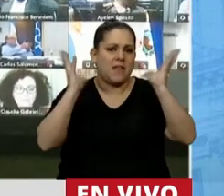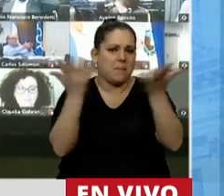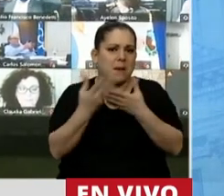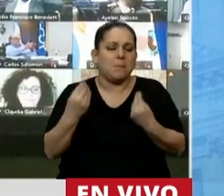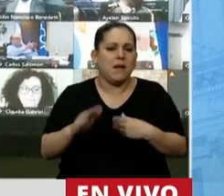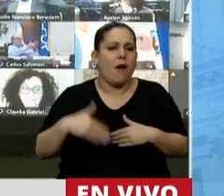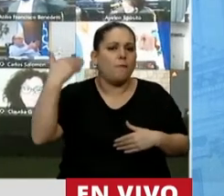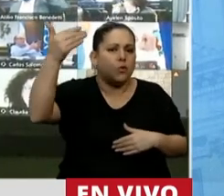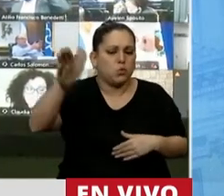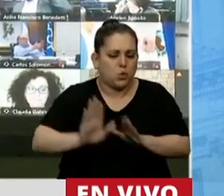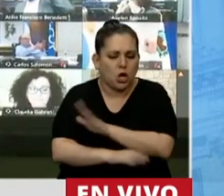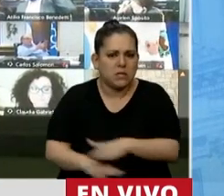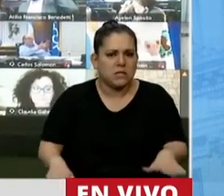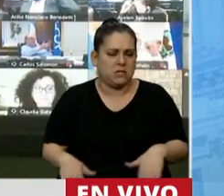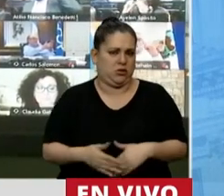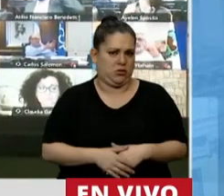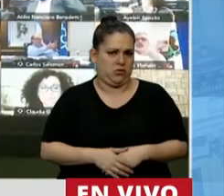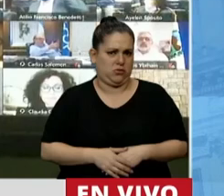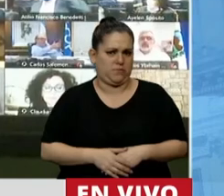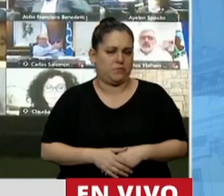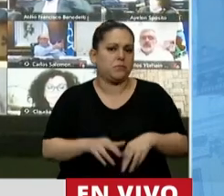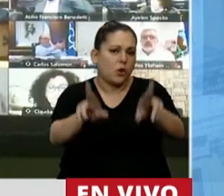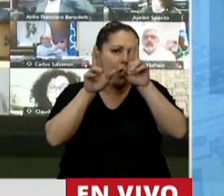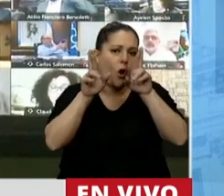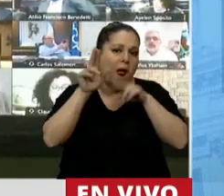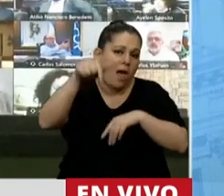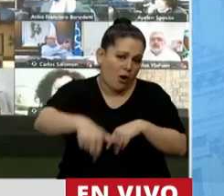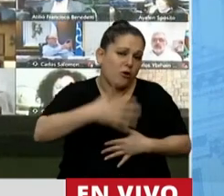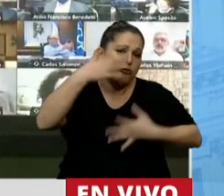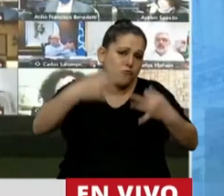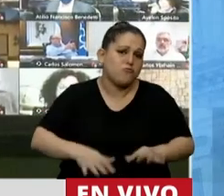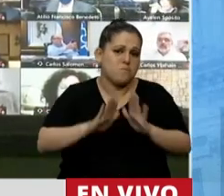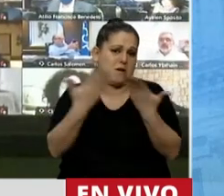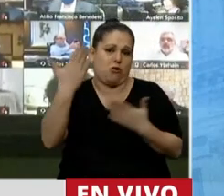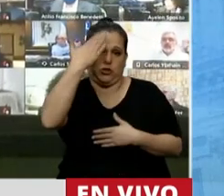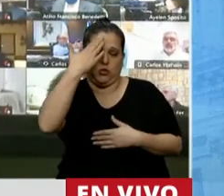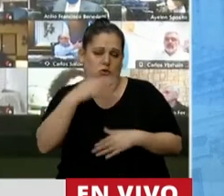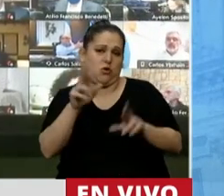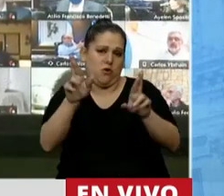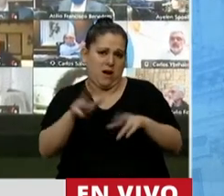generaciones presentes y para las generaciones futuras. Ojalá hoy le hagamos honor a eso también en